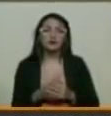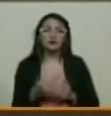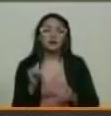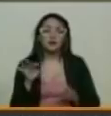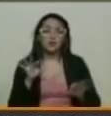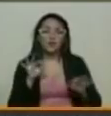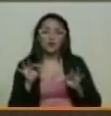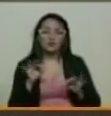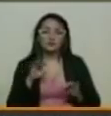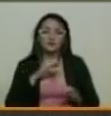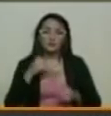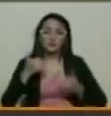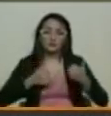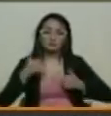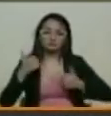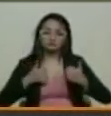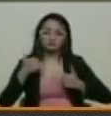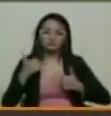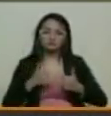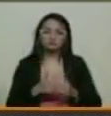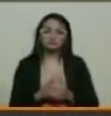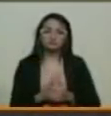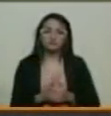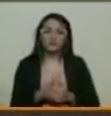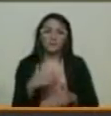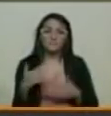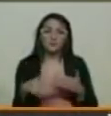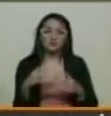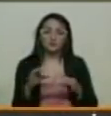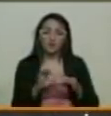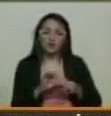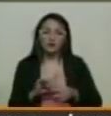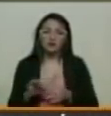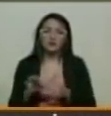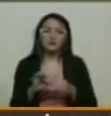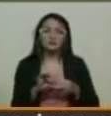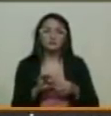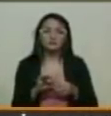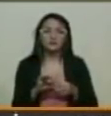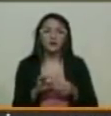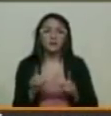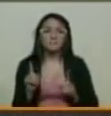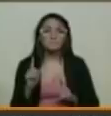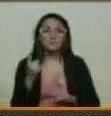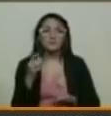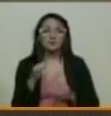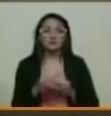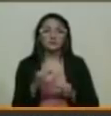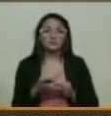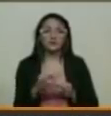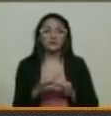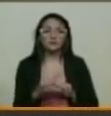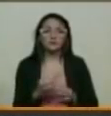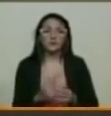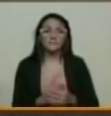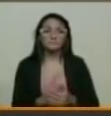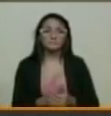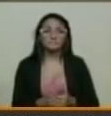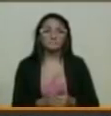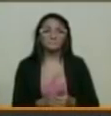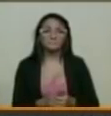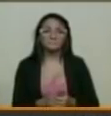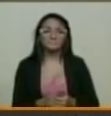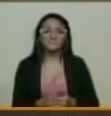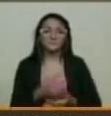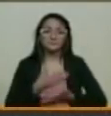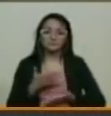de sus candidatos y de sus candidatas y los procesos de alianza para el 1 de septiembre. Con mucho